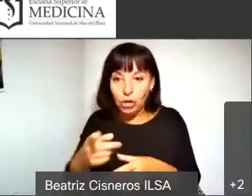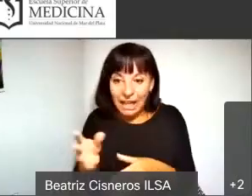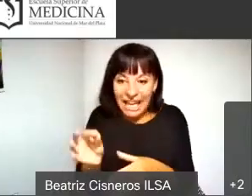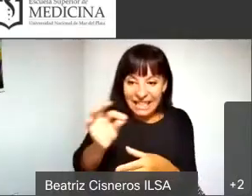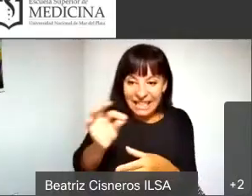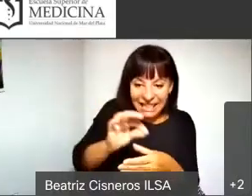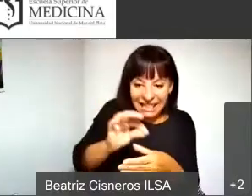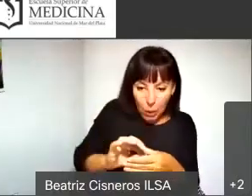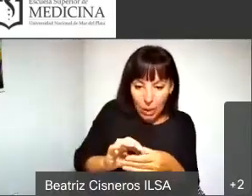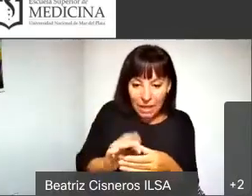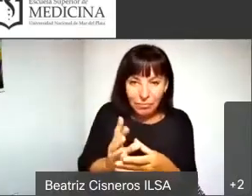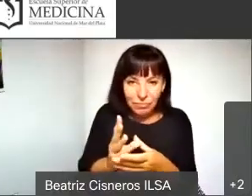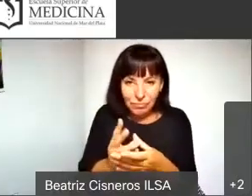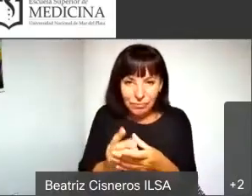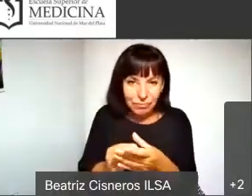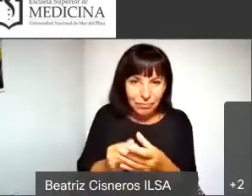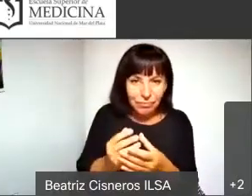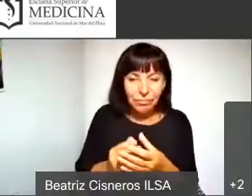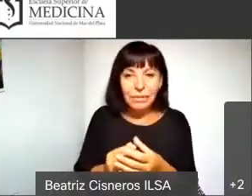de